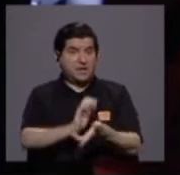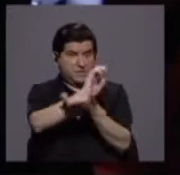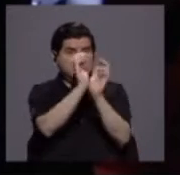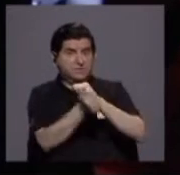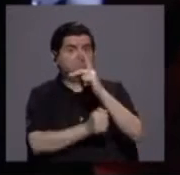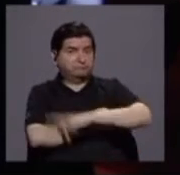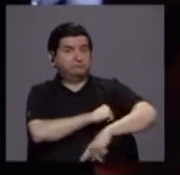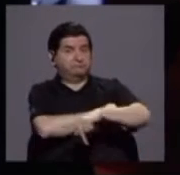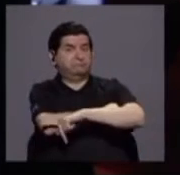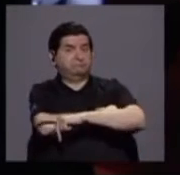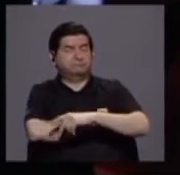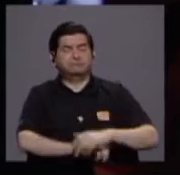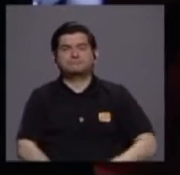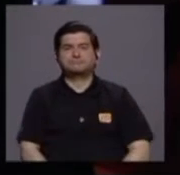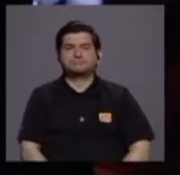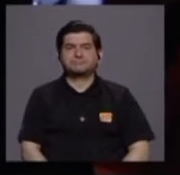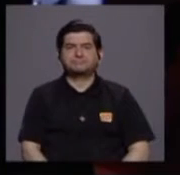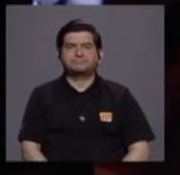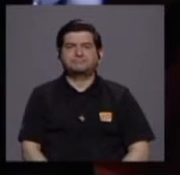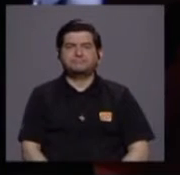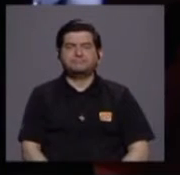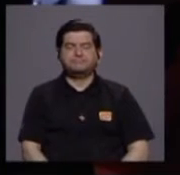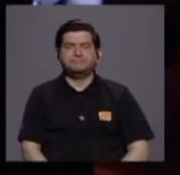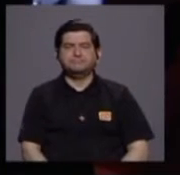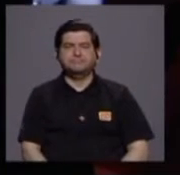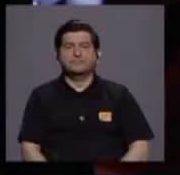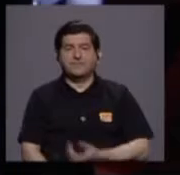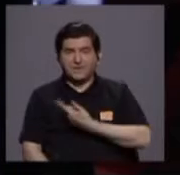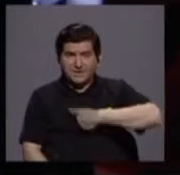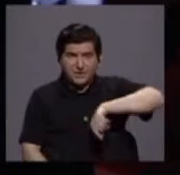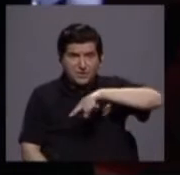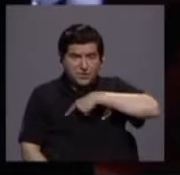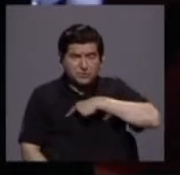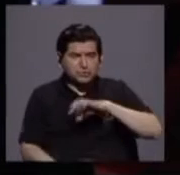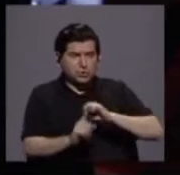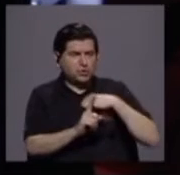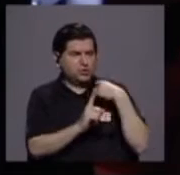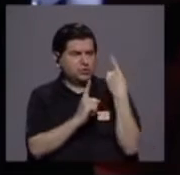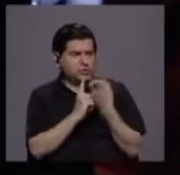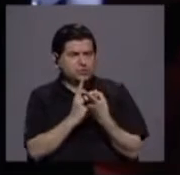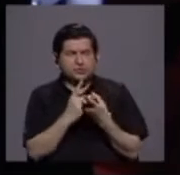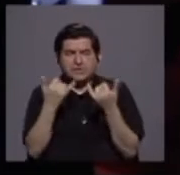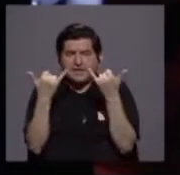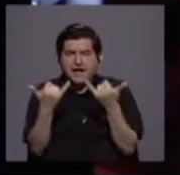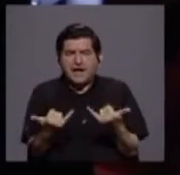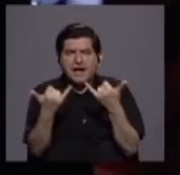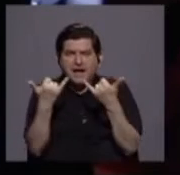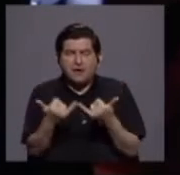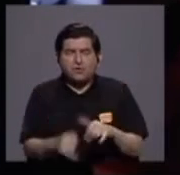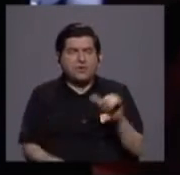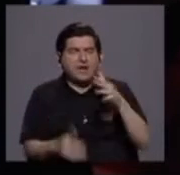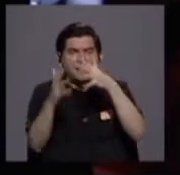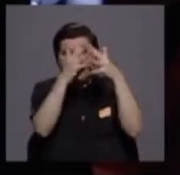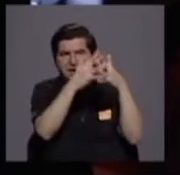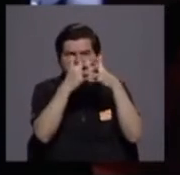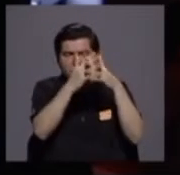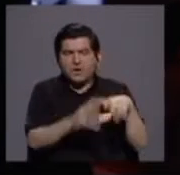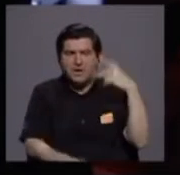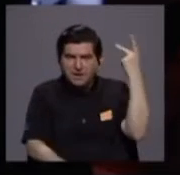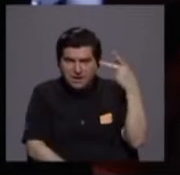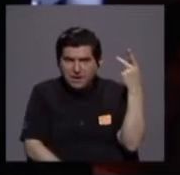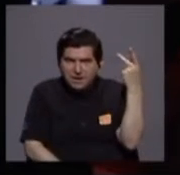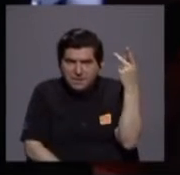el país, en el tanto que nos convirtamos en una sociedad como se ha convertido en la sociedad norteamericana, que la